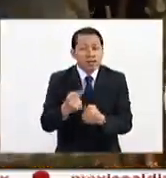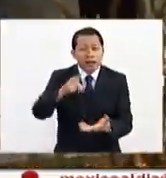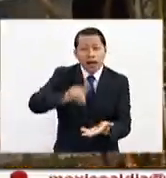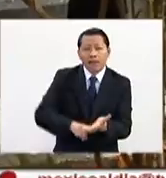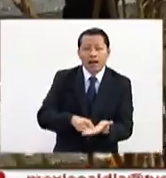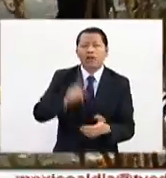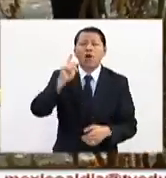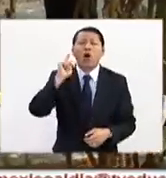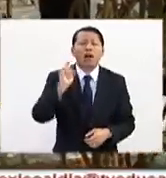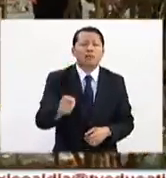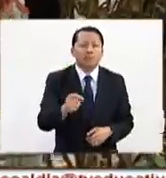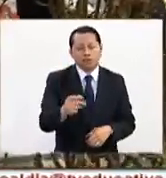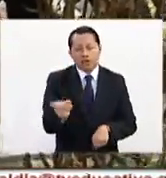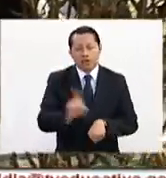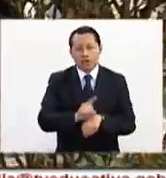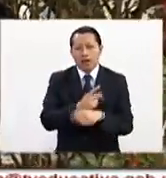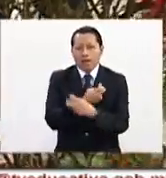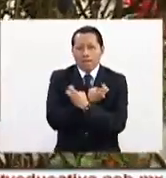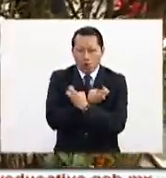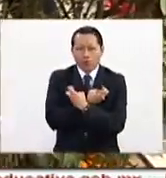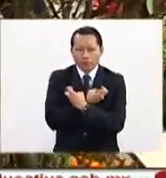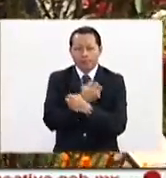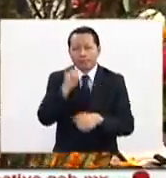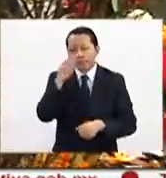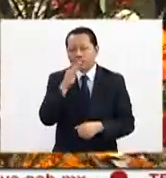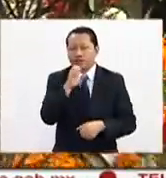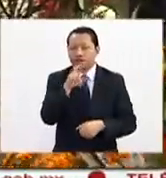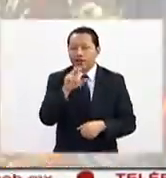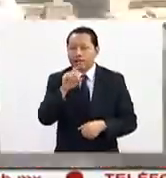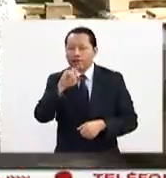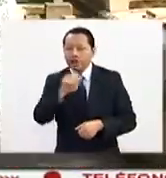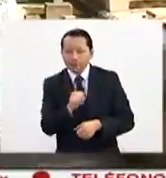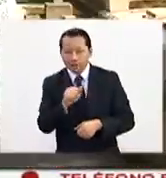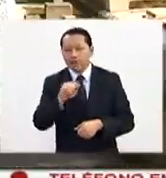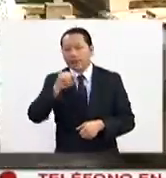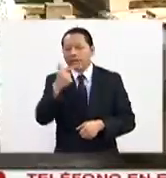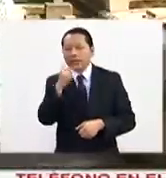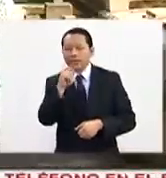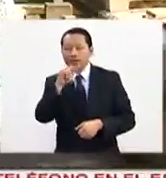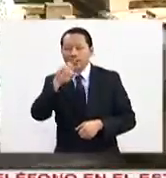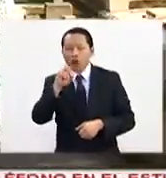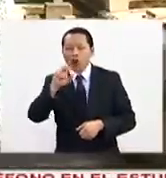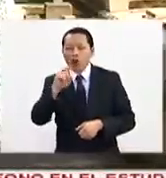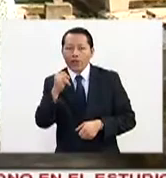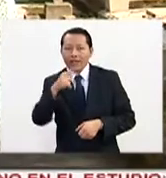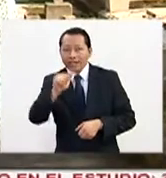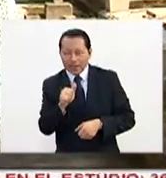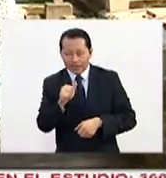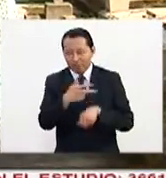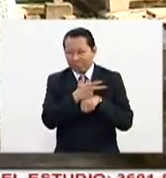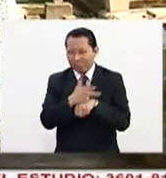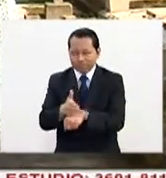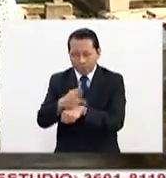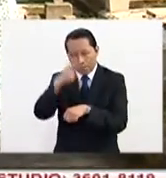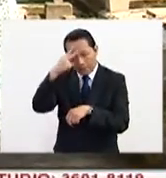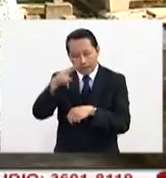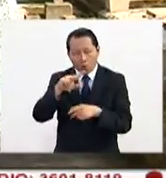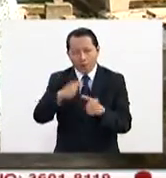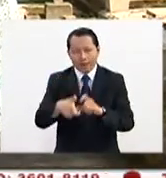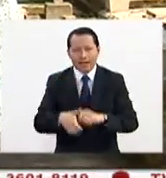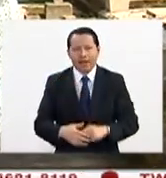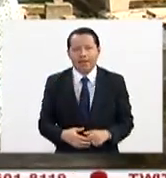ellos, es precisamente en el Día de Muertos. Con imágenes de César Díaz, Gilberto Rodríguez Monroy, reportero, México al